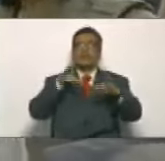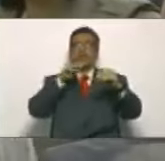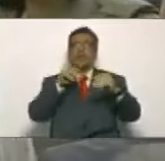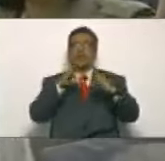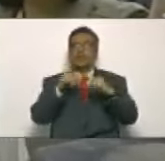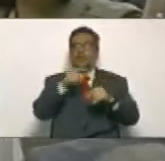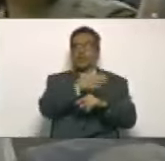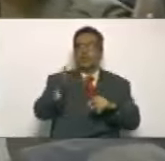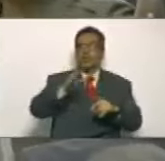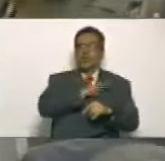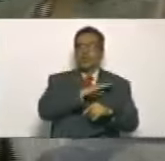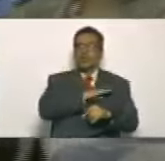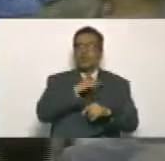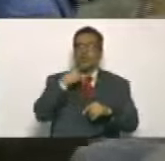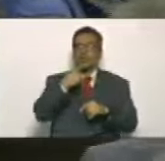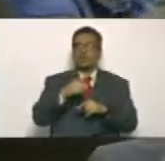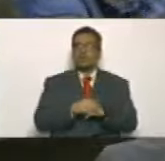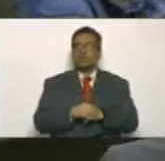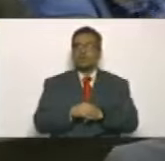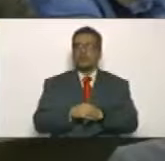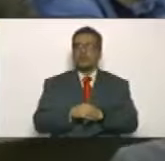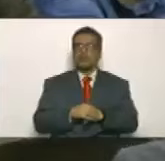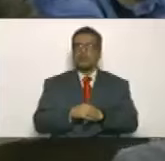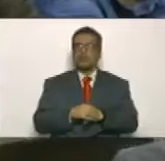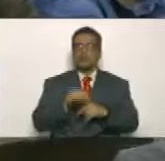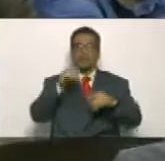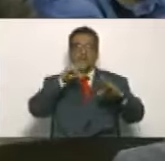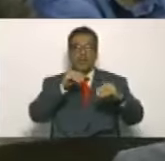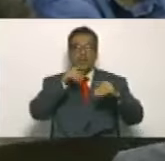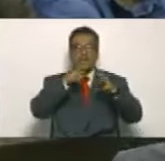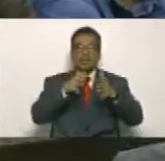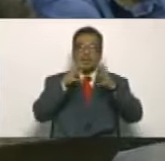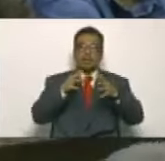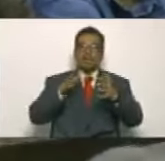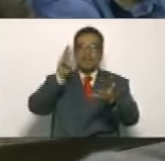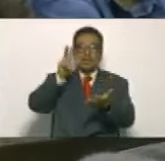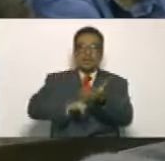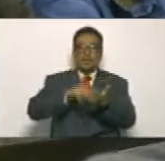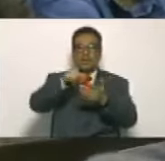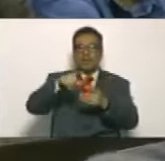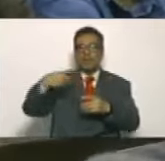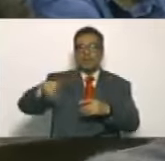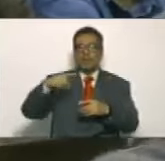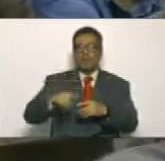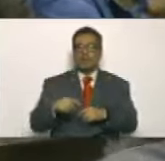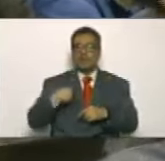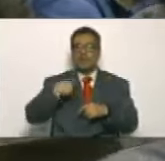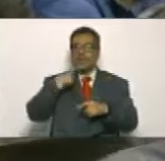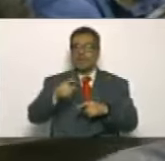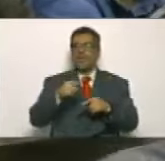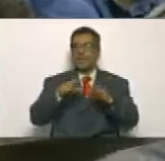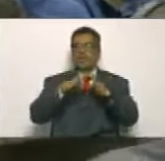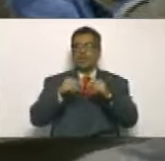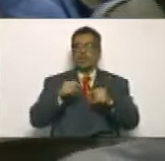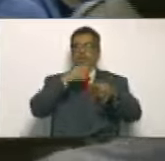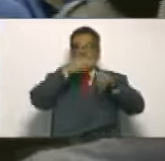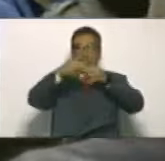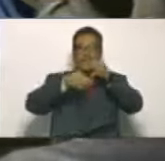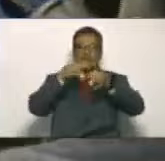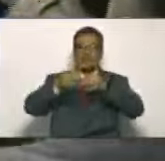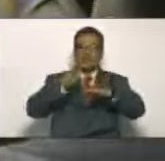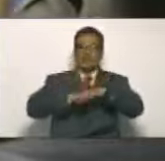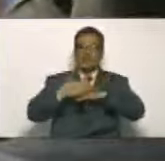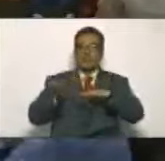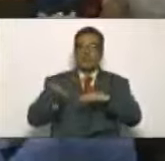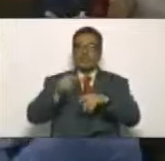ellos? Yo era persuadiendo a que ellos aprobaran esos derechos y les daba todas las explicaciones.